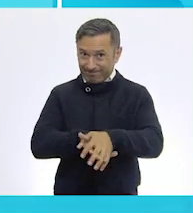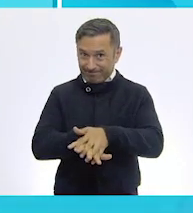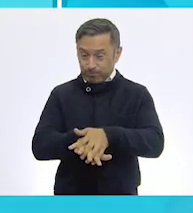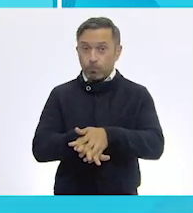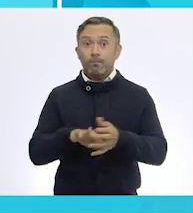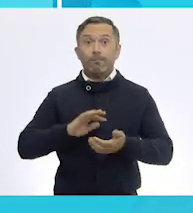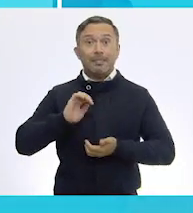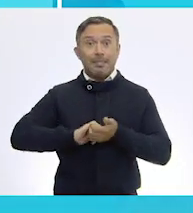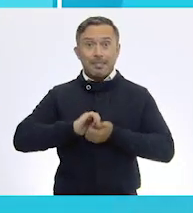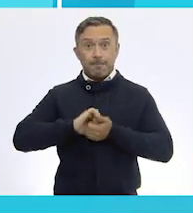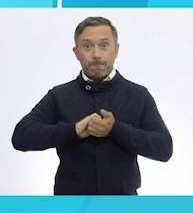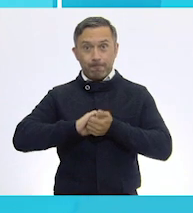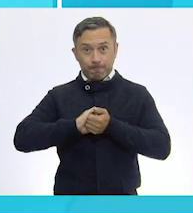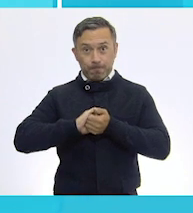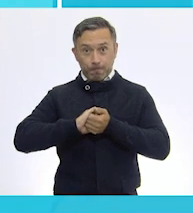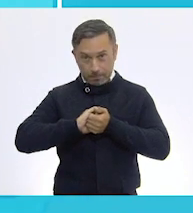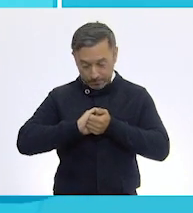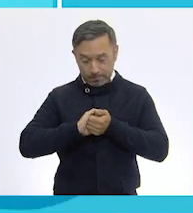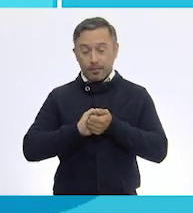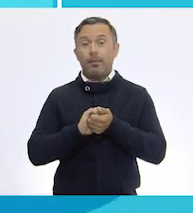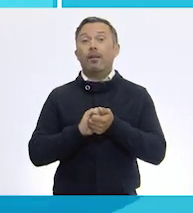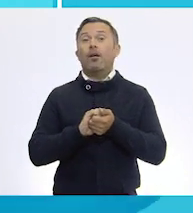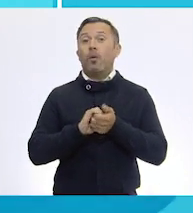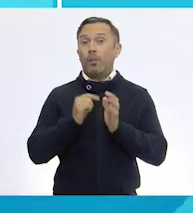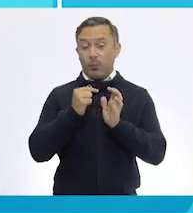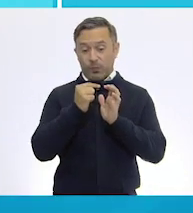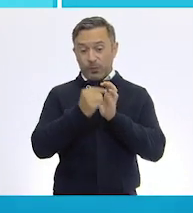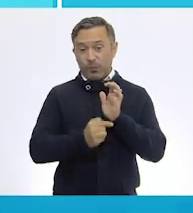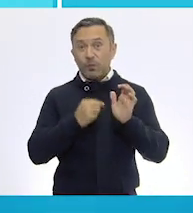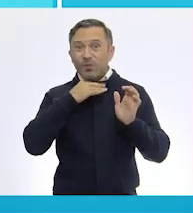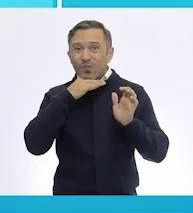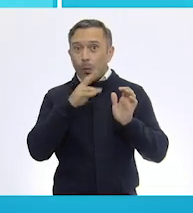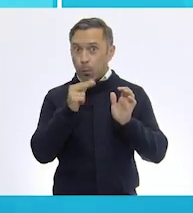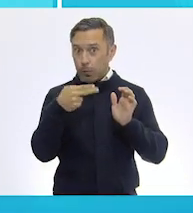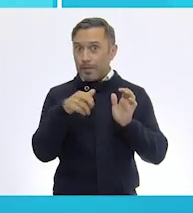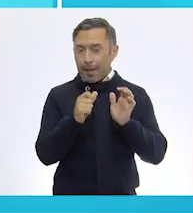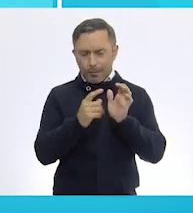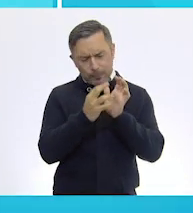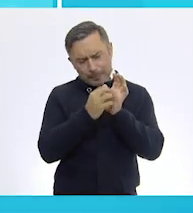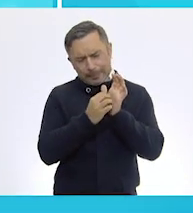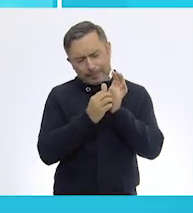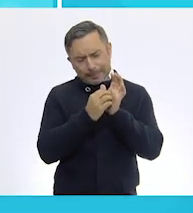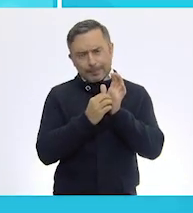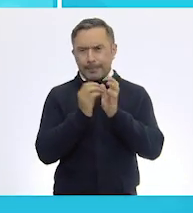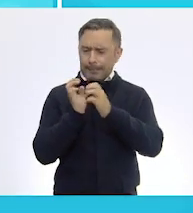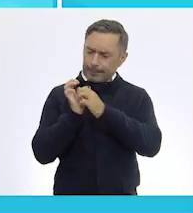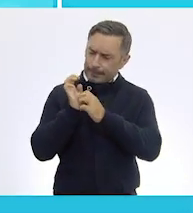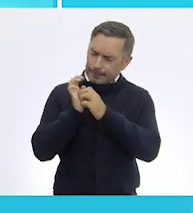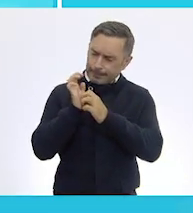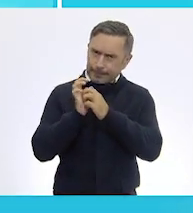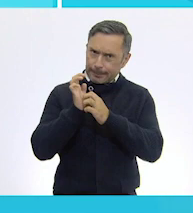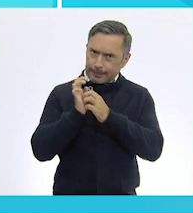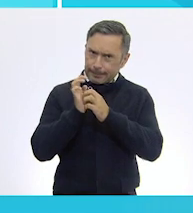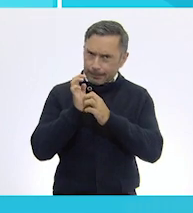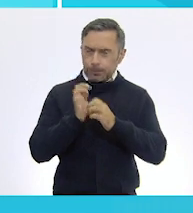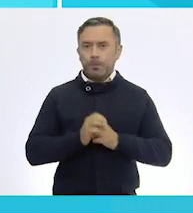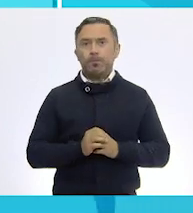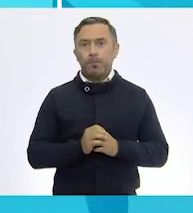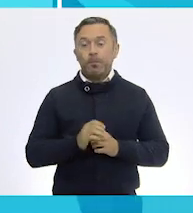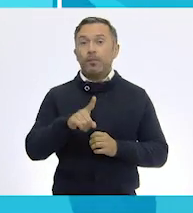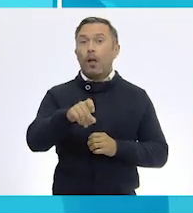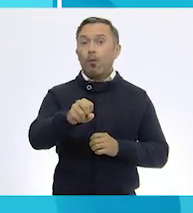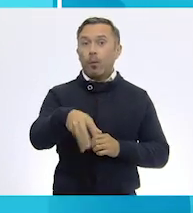la otra mano. Frota los dedos. Ahora haz como que rasguñas la palma de tus manos para lavar tus